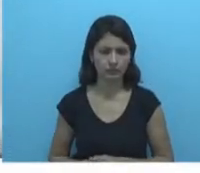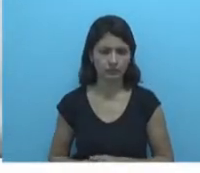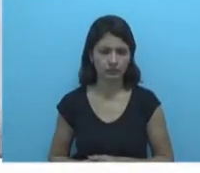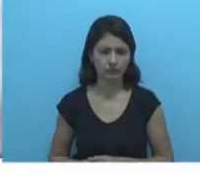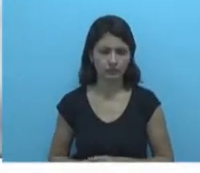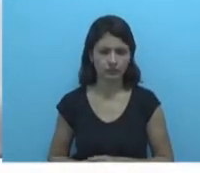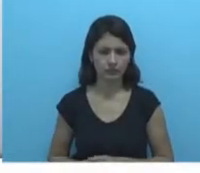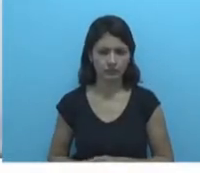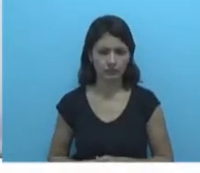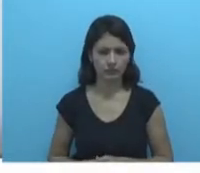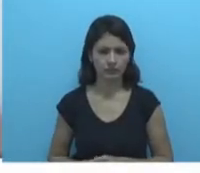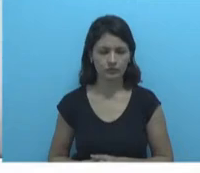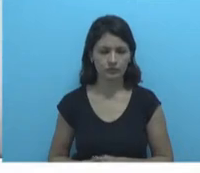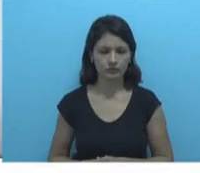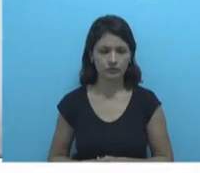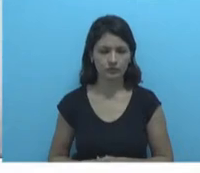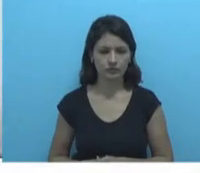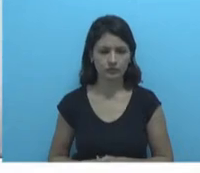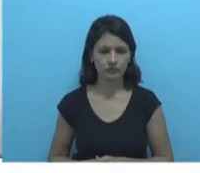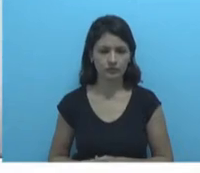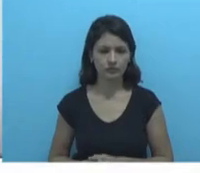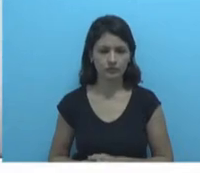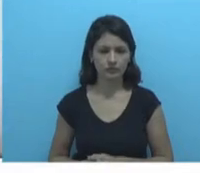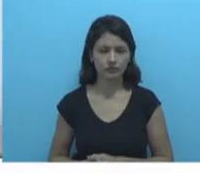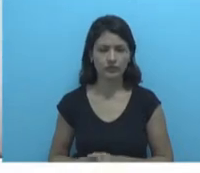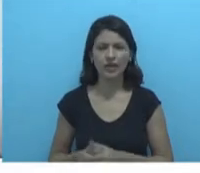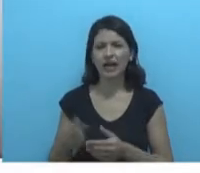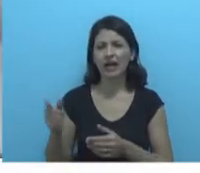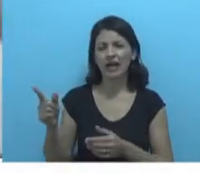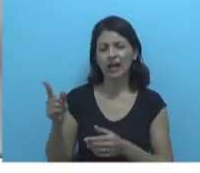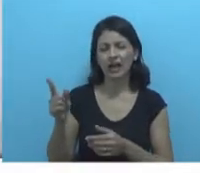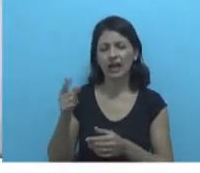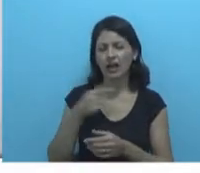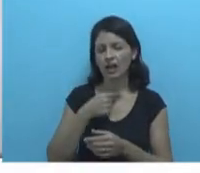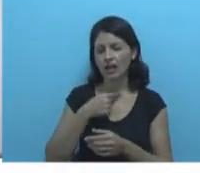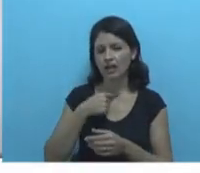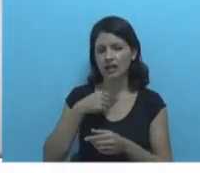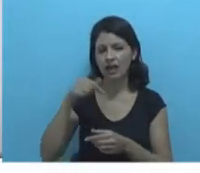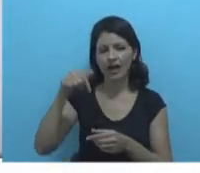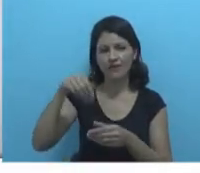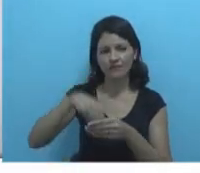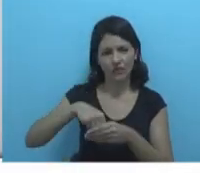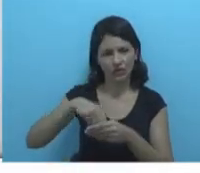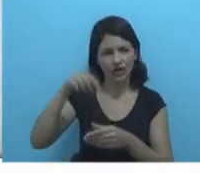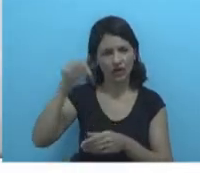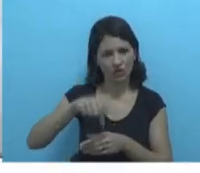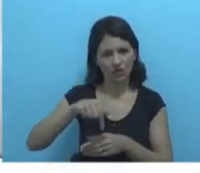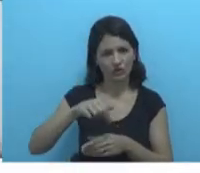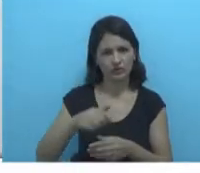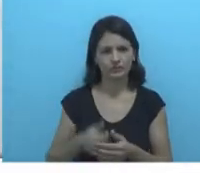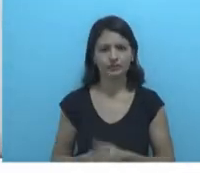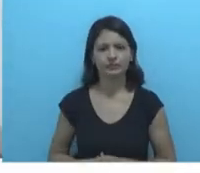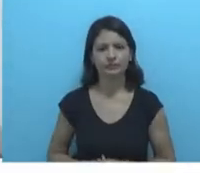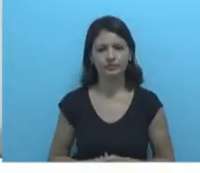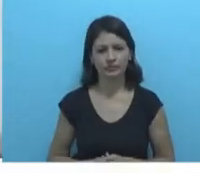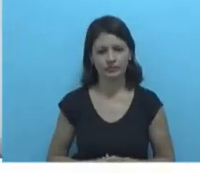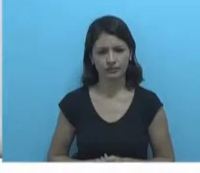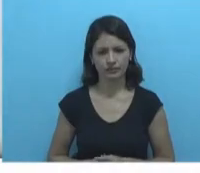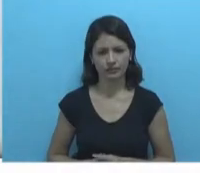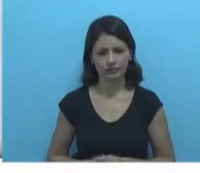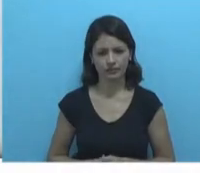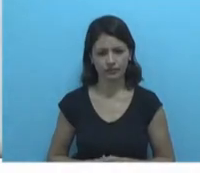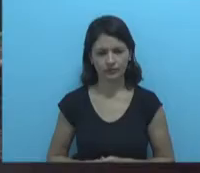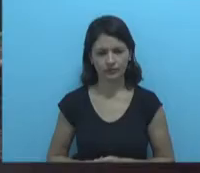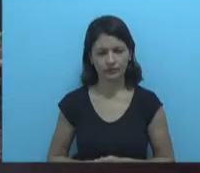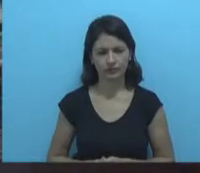momento, pero bueno, lo que planteó fue el tratamiento sobre tabla. De todos modos, démosle una preferencia para una sesión y vamos, presidente.